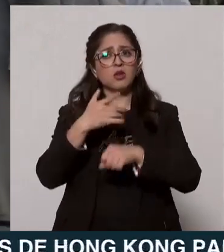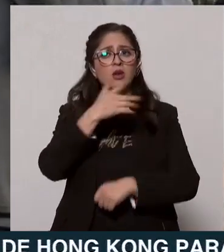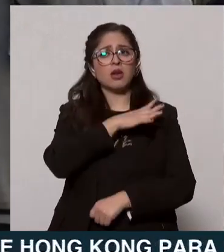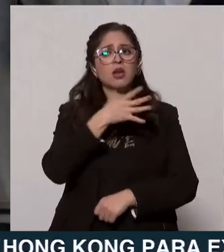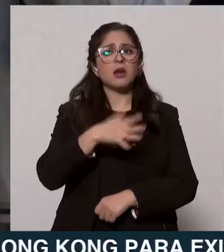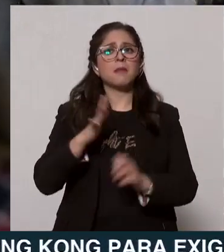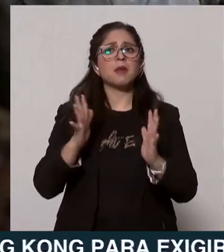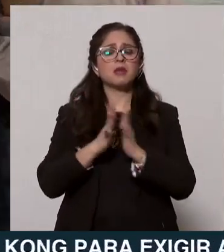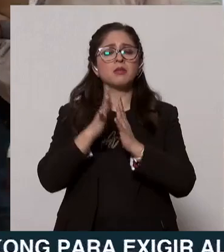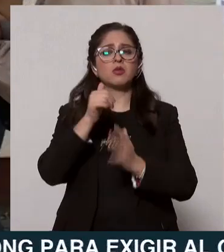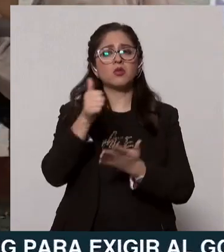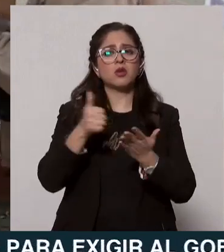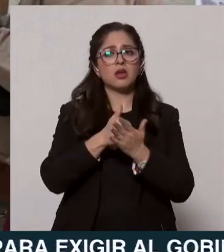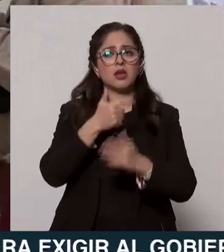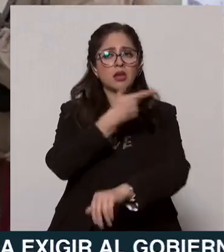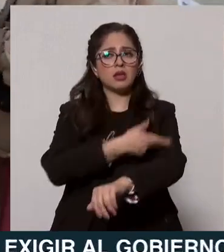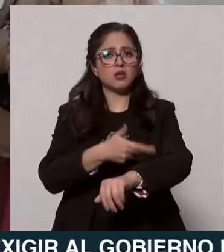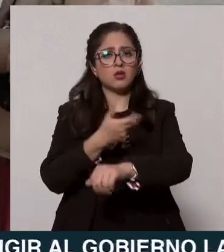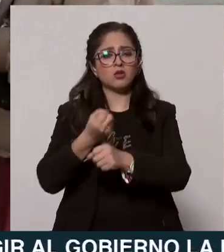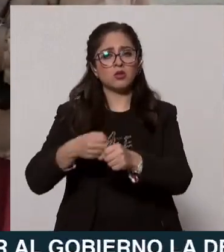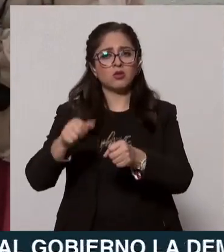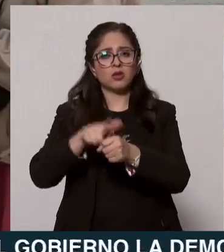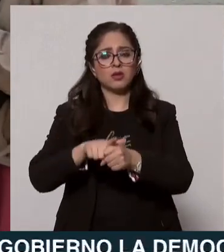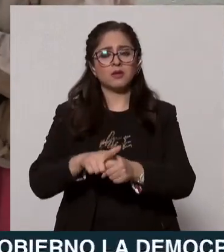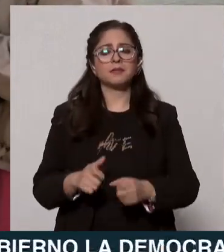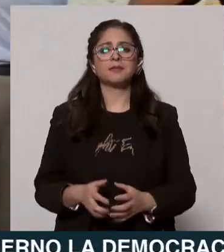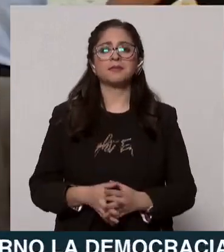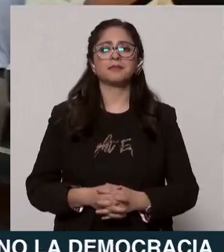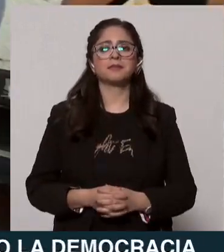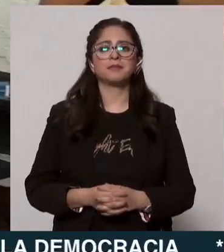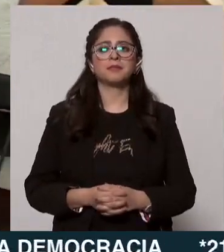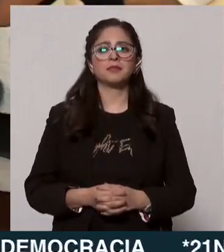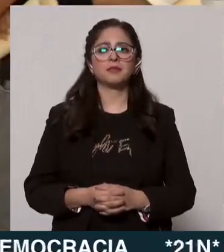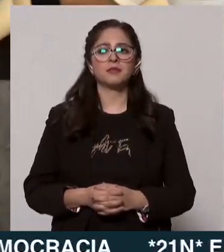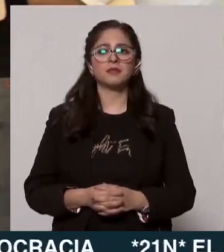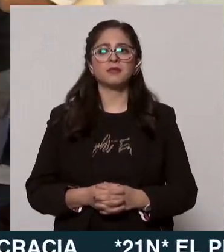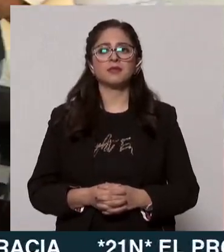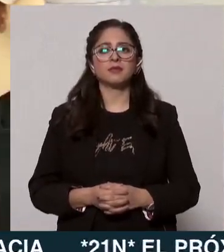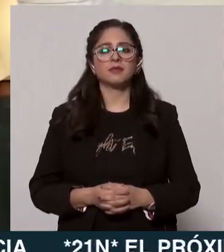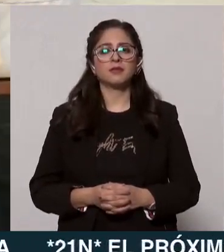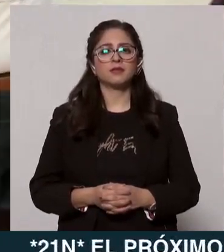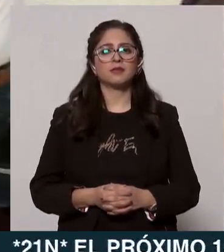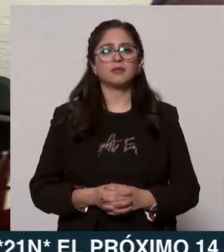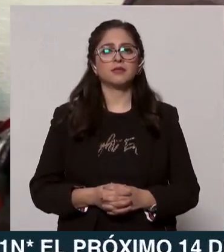Ciudadana y Gestión Social. Con imágenes de Andrés Brito, 21 Noticias.